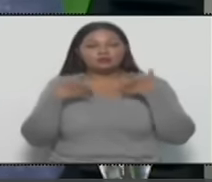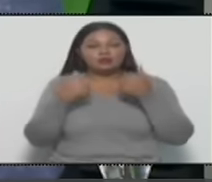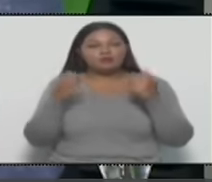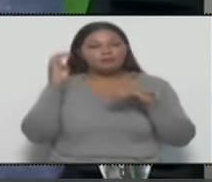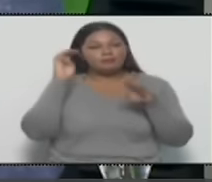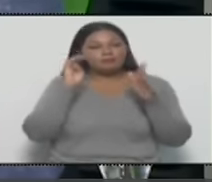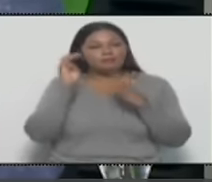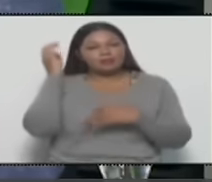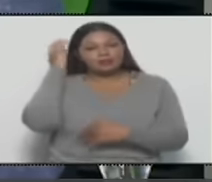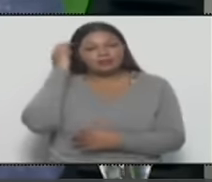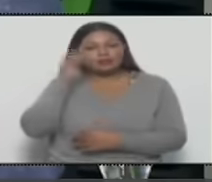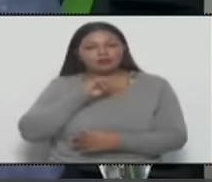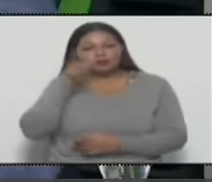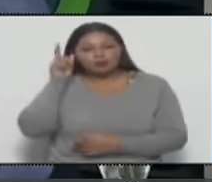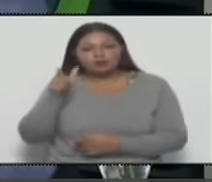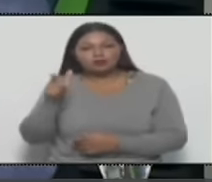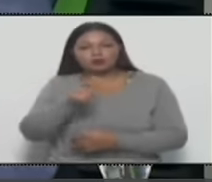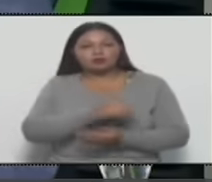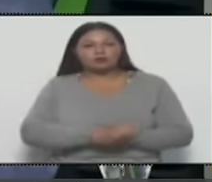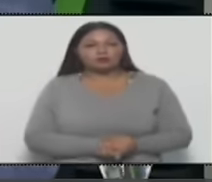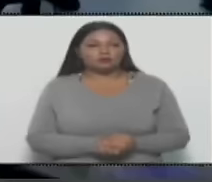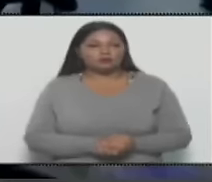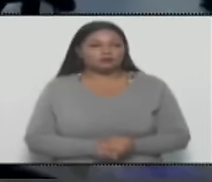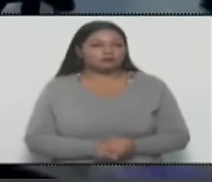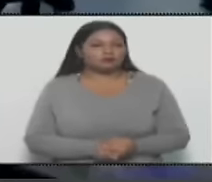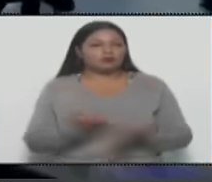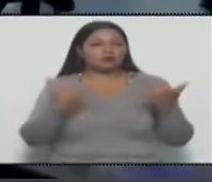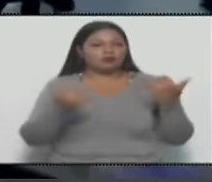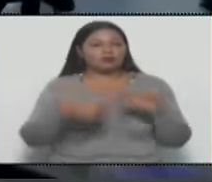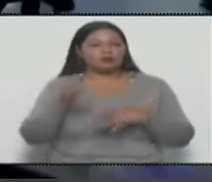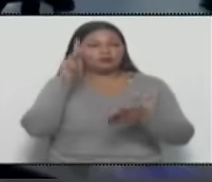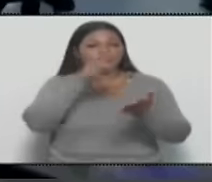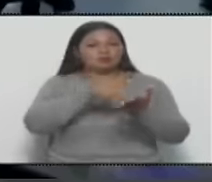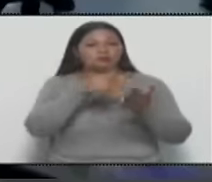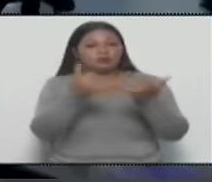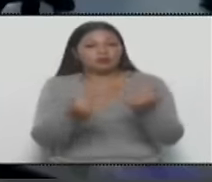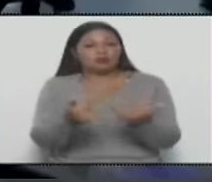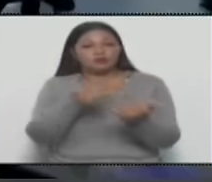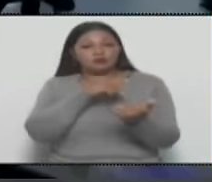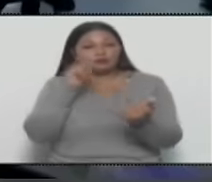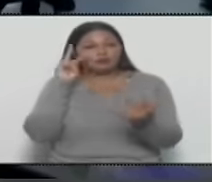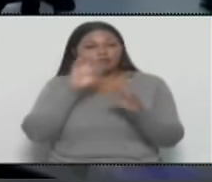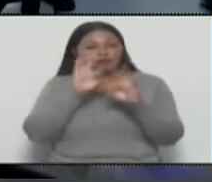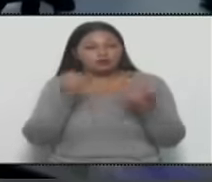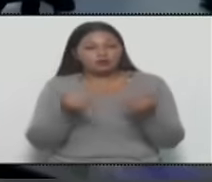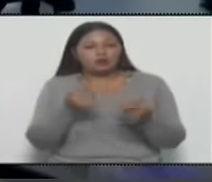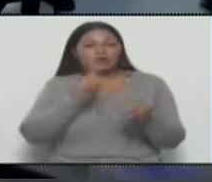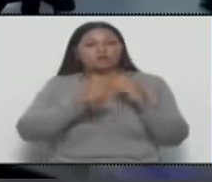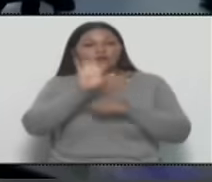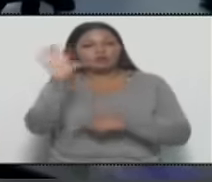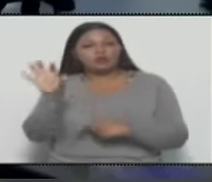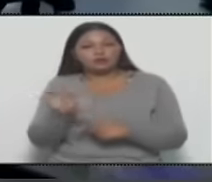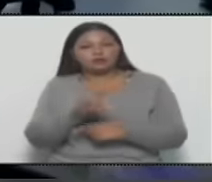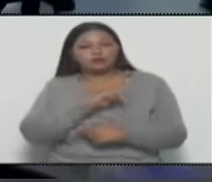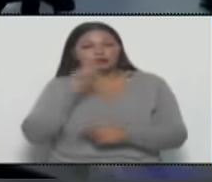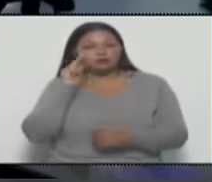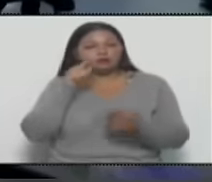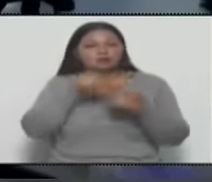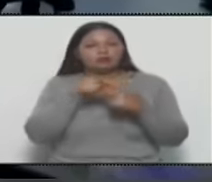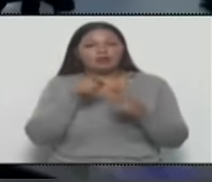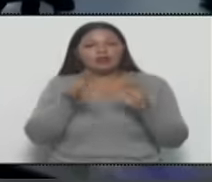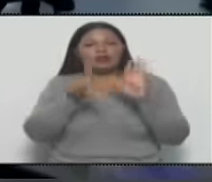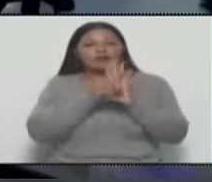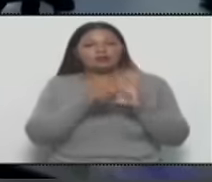pueblo y nos hace daño. Ahora bien, la participación que han tenido algunos países para implementar esas